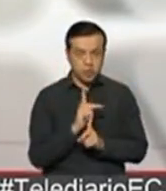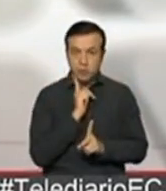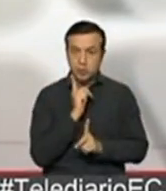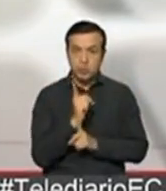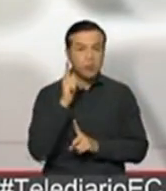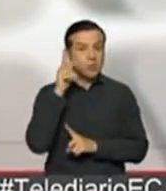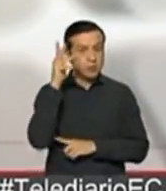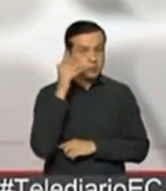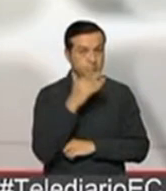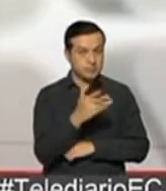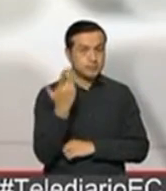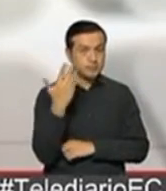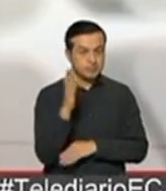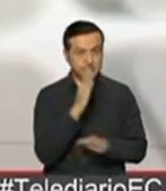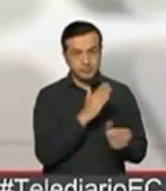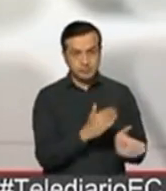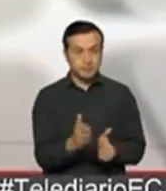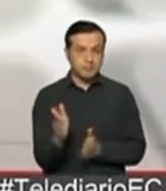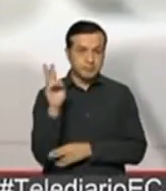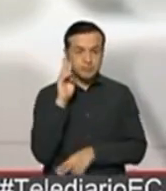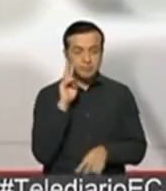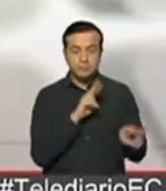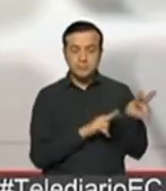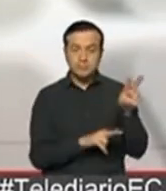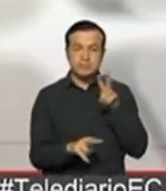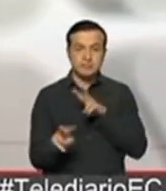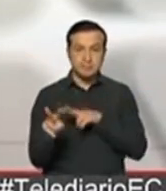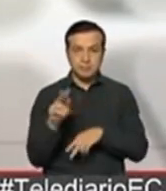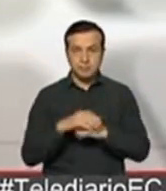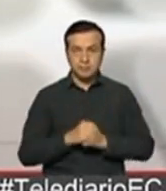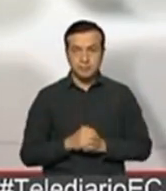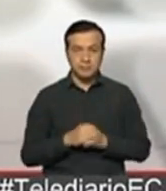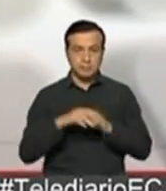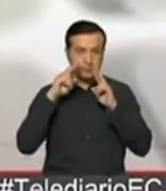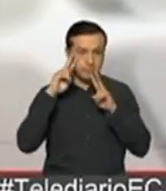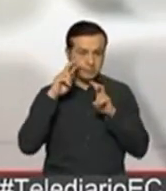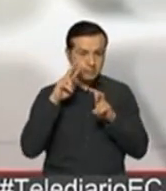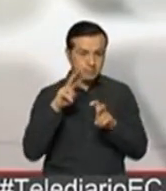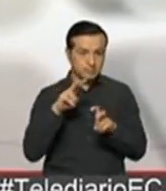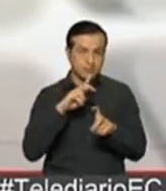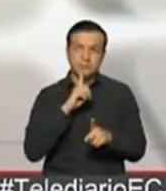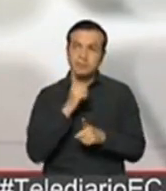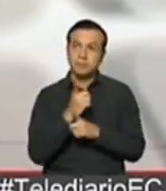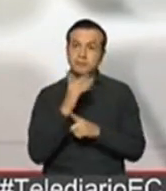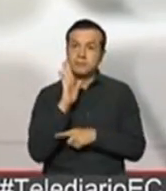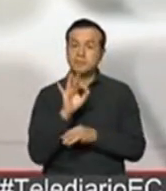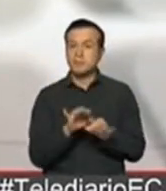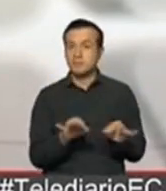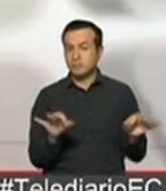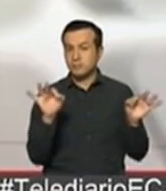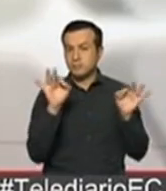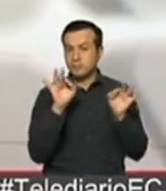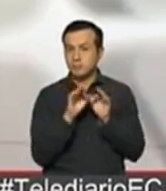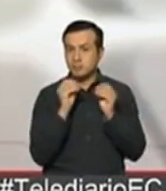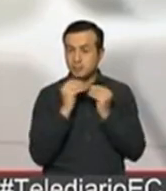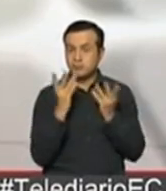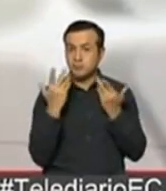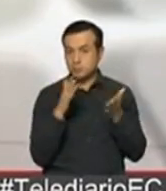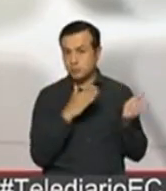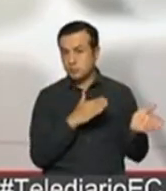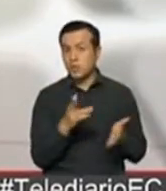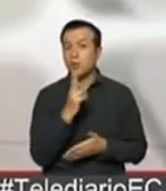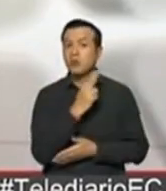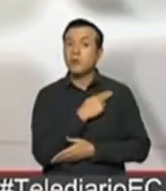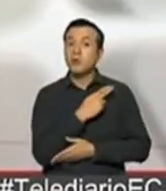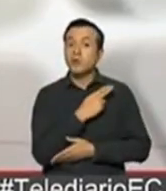la docencia es lo que se ha evaluado en investigación fundamentalmente cómo se están desarrollando en las